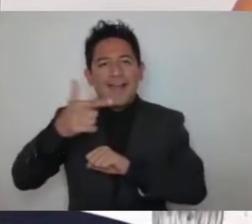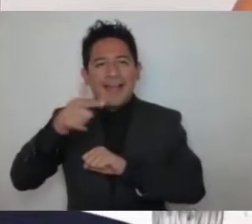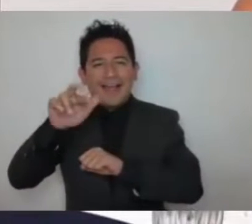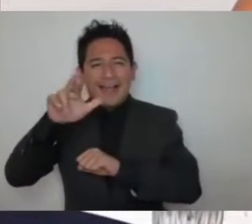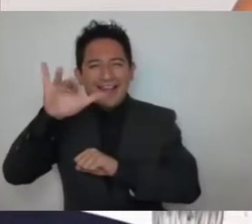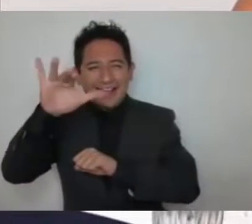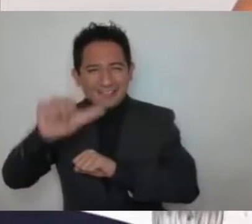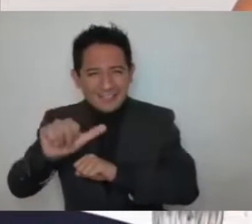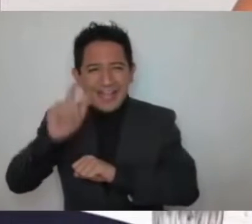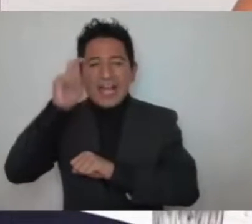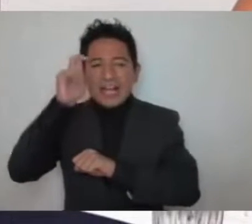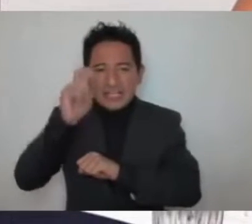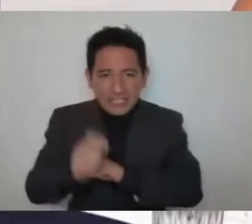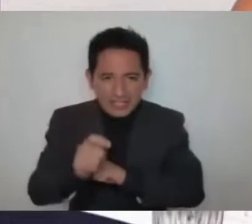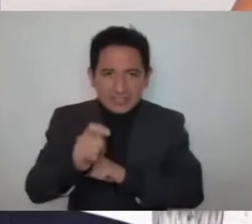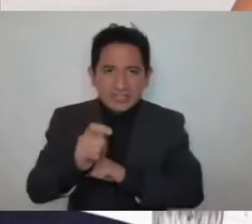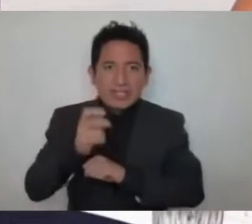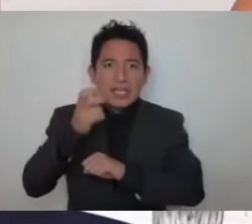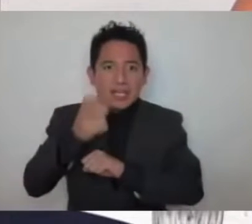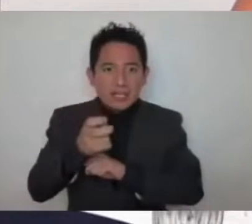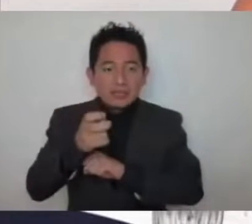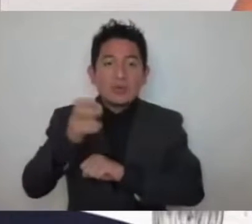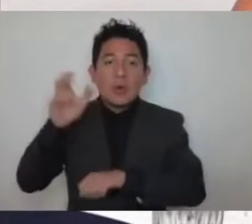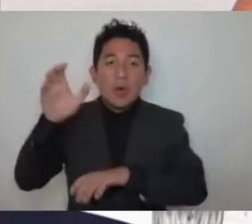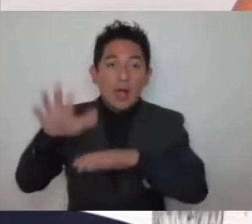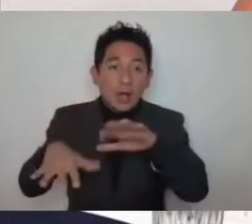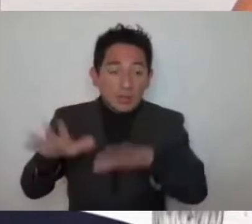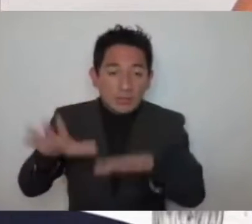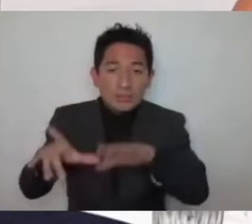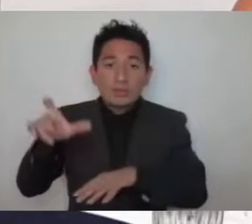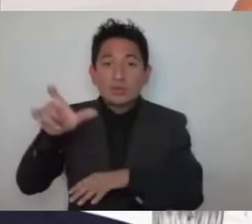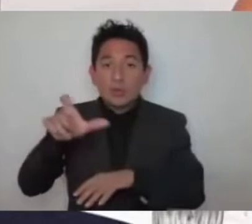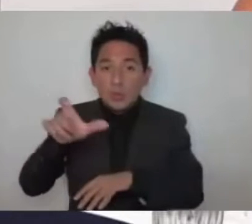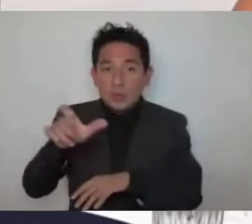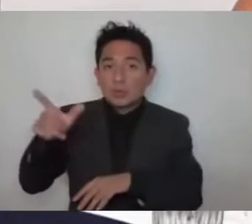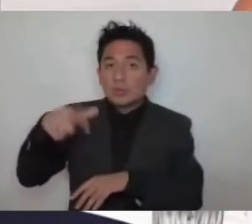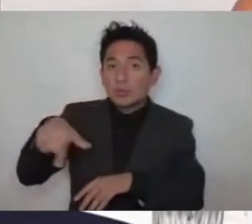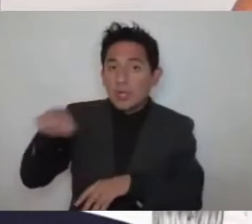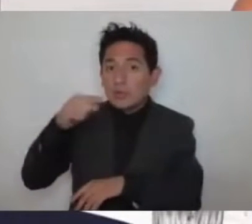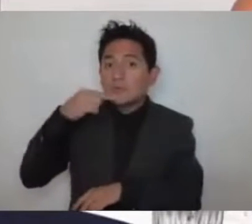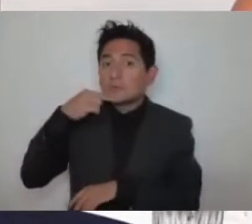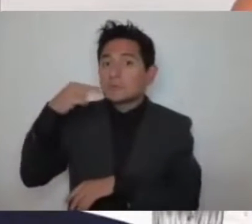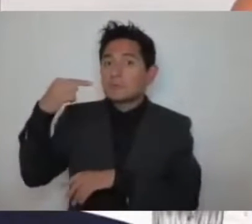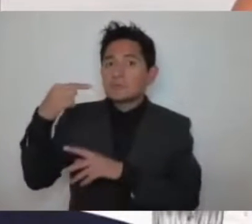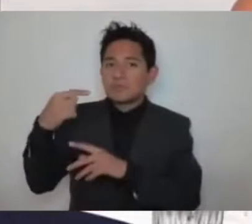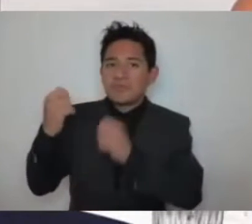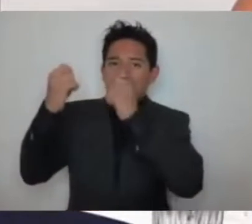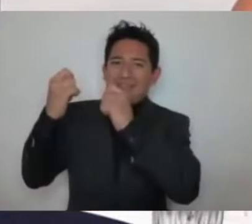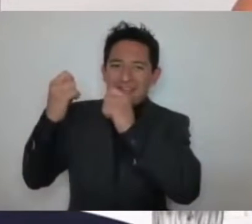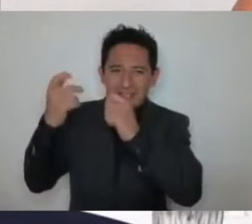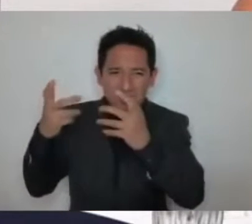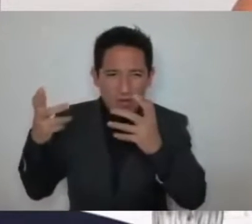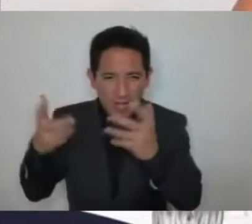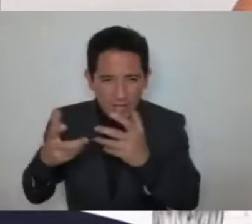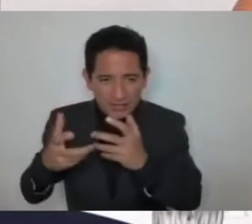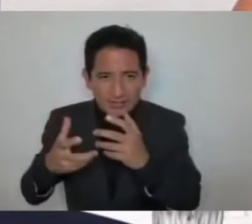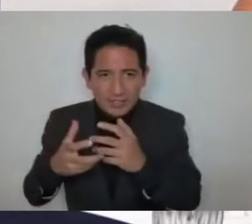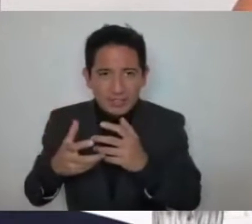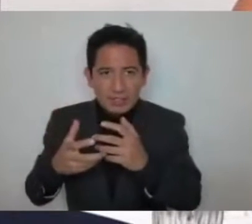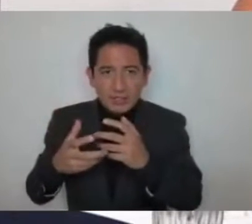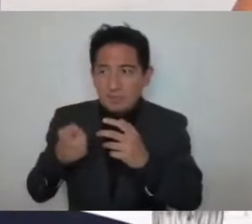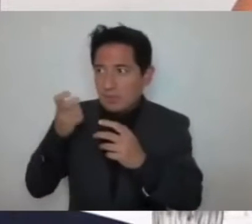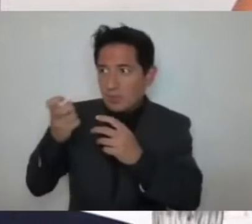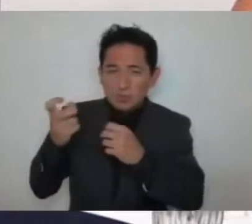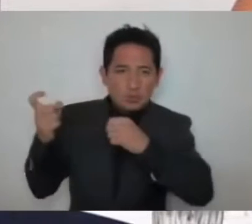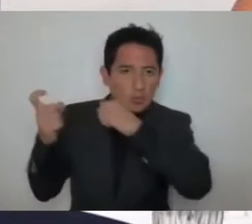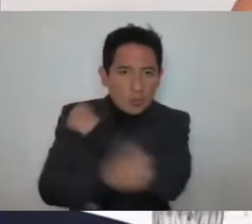cometido un delito pues ustedes dirán pues no la flagrancia es inmediata Pero había códigos que establecían que hasta 72